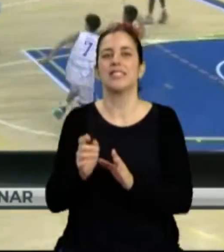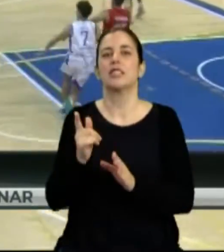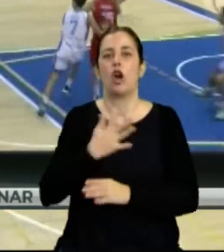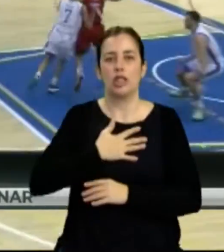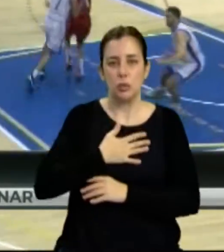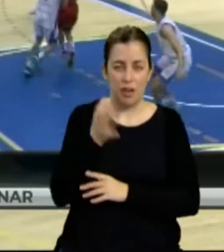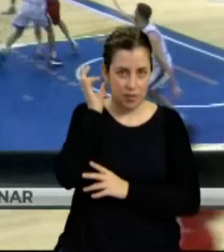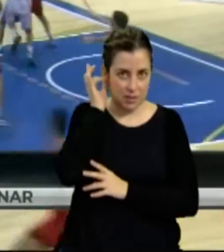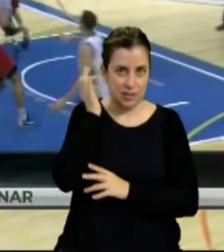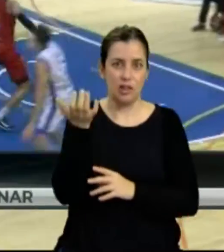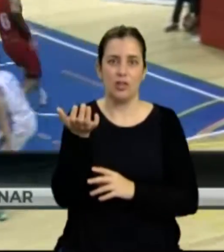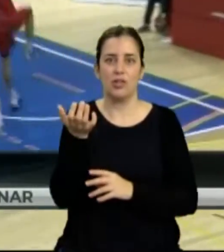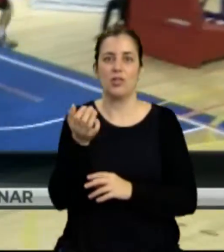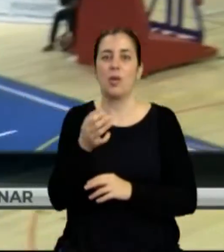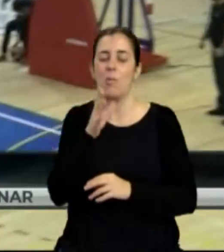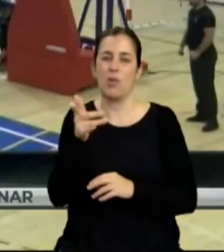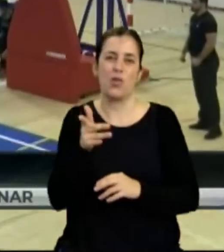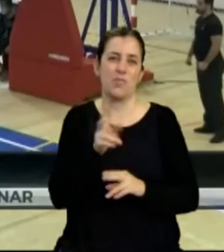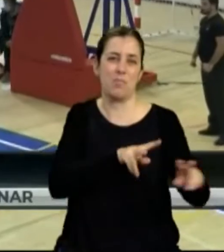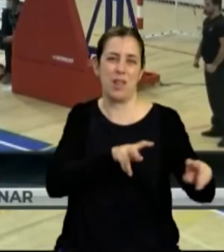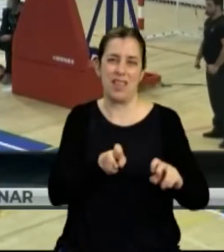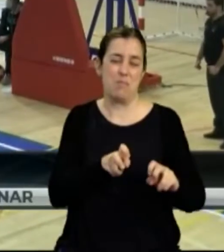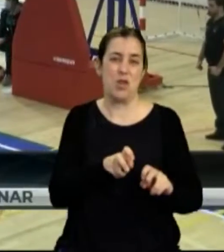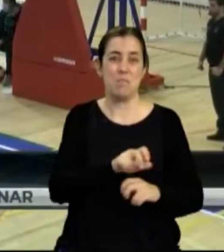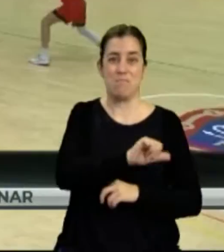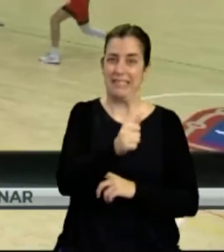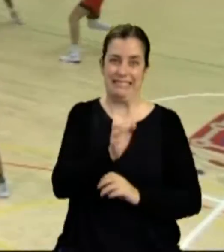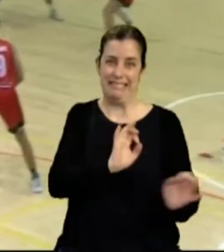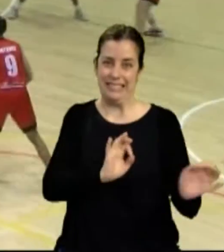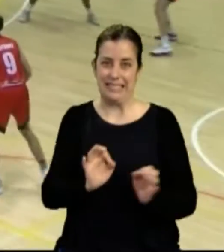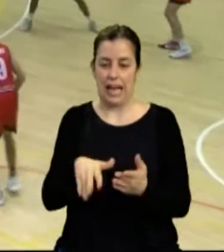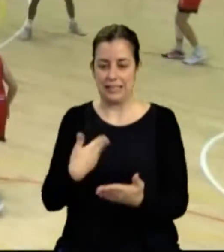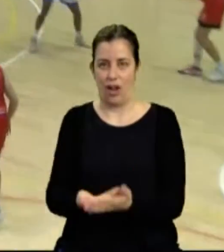además, tras un inicio carente de buenos resultados.